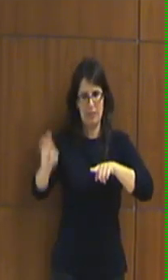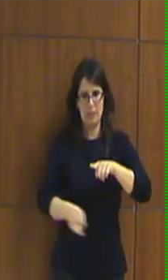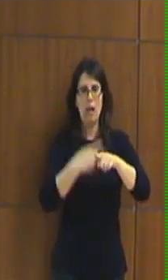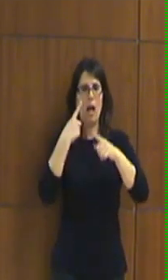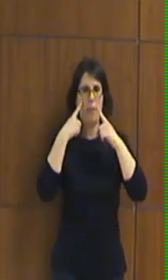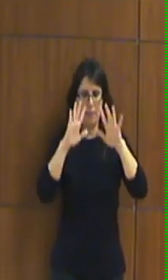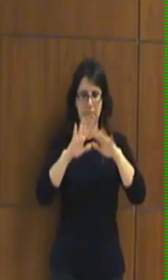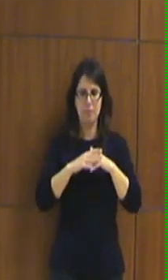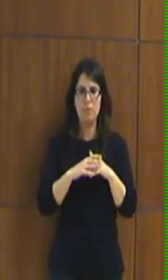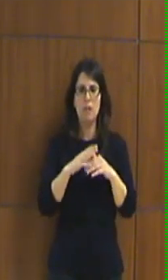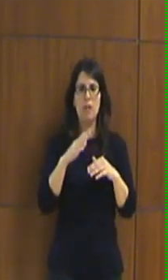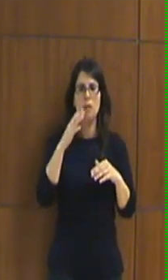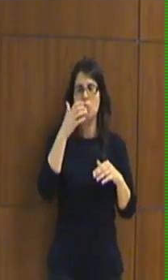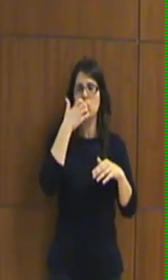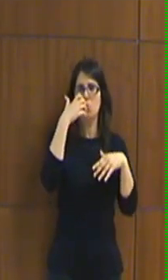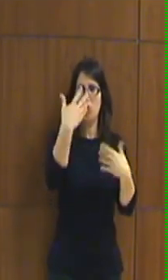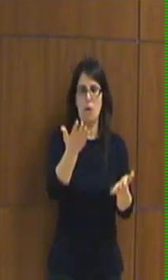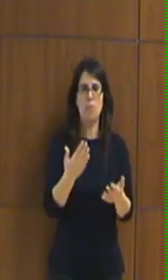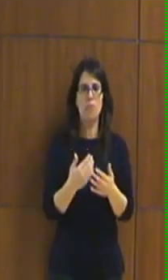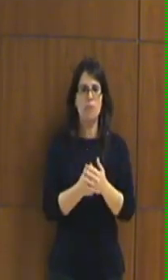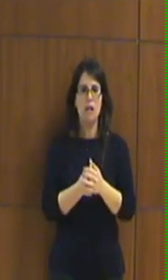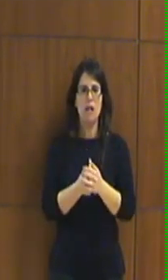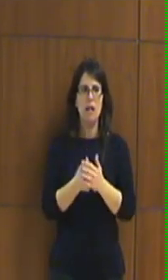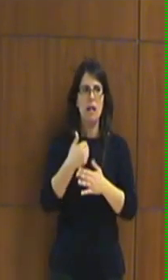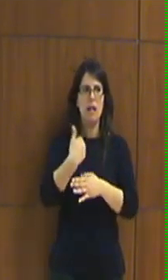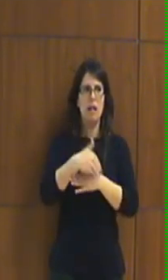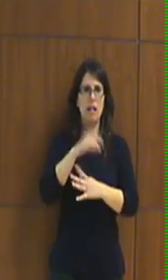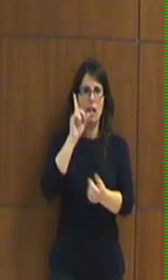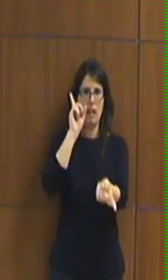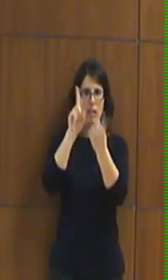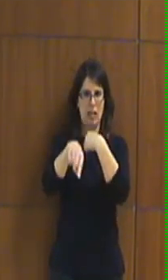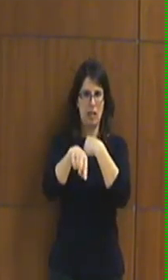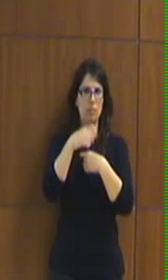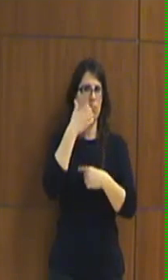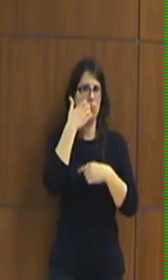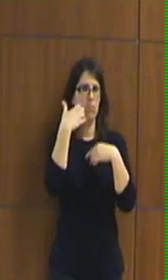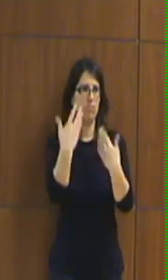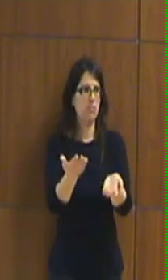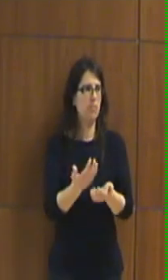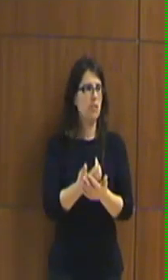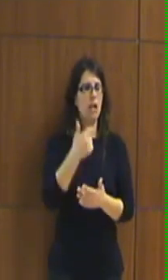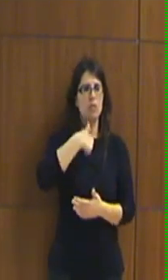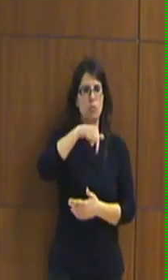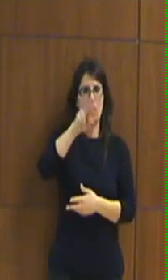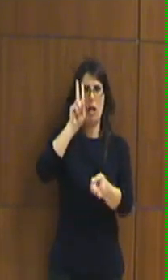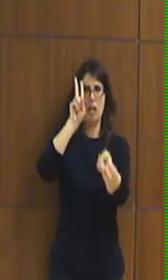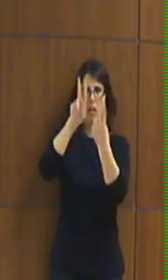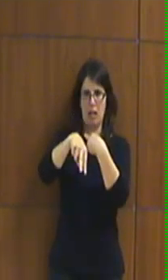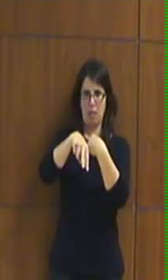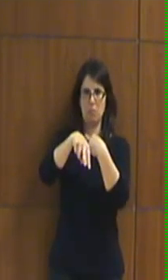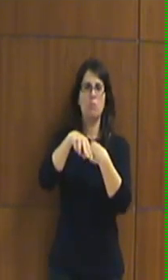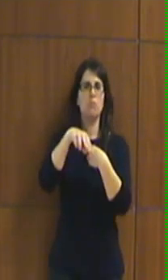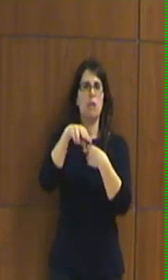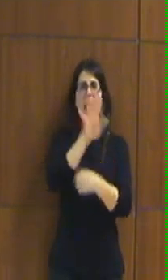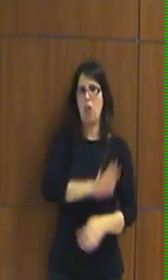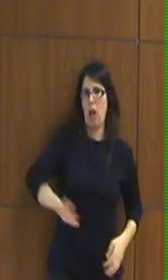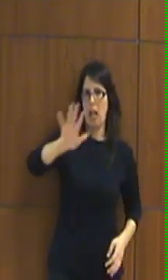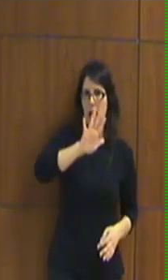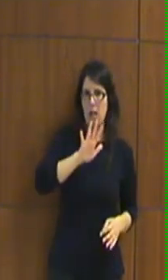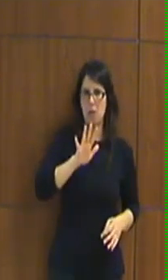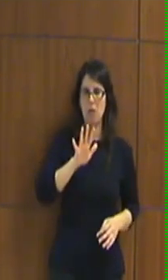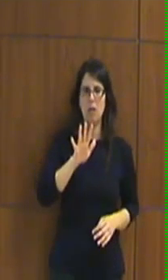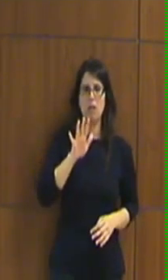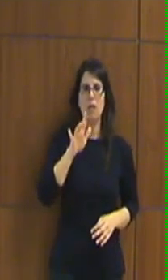momento determinado, por ejemplo, en carreteras, ¿no? Se diga, mira, aquí hay una carretera, que esto es una carretera nacional, si quieres puedes seguir por